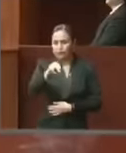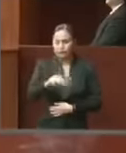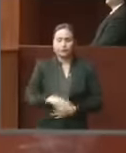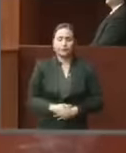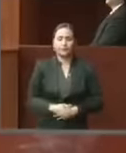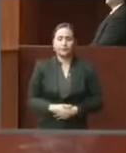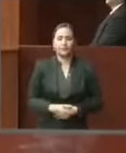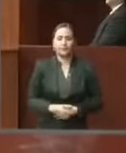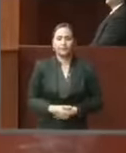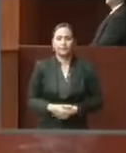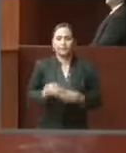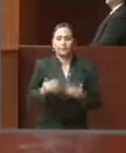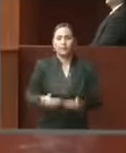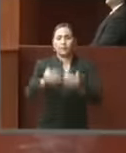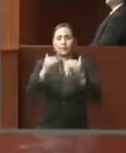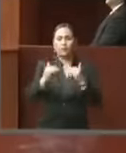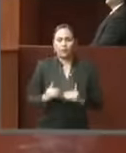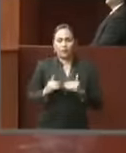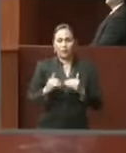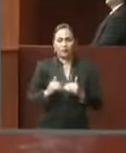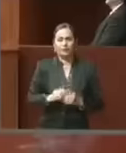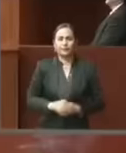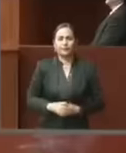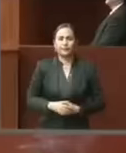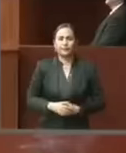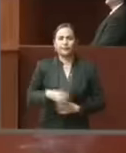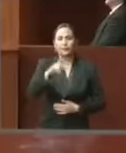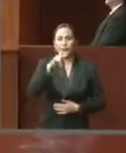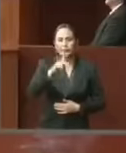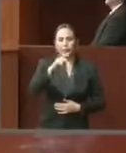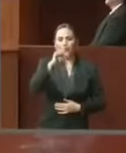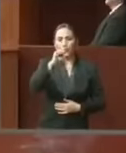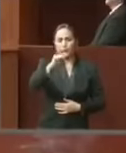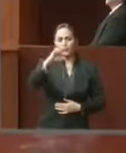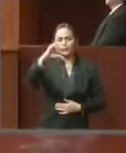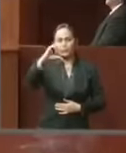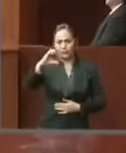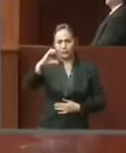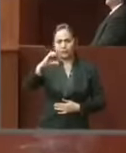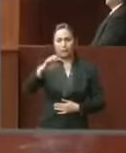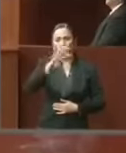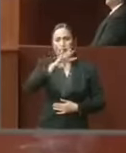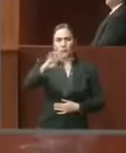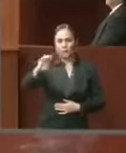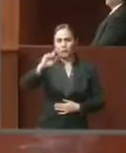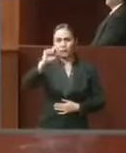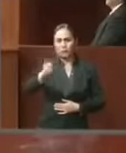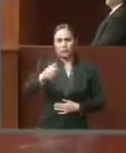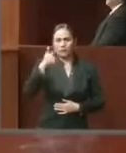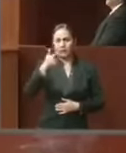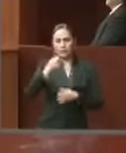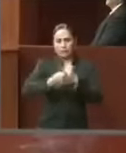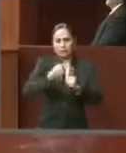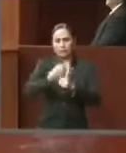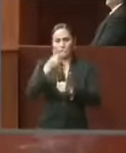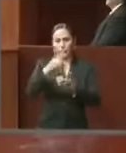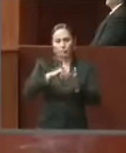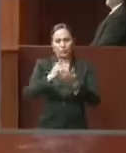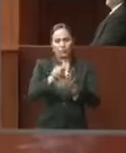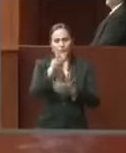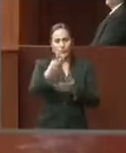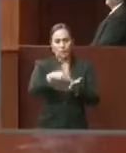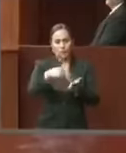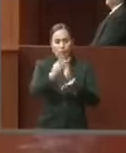Ahora doy cuenta con el proyecto de Sentencia del procedimiento especial sancionador de órgano central 427 de este año en el que se